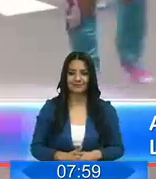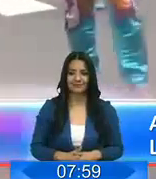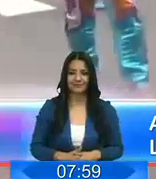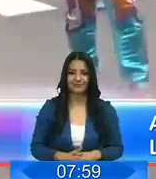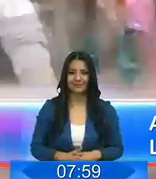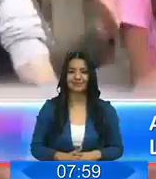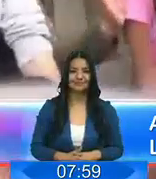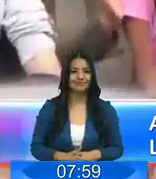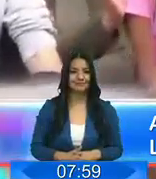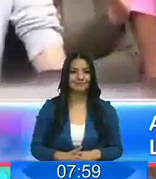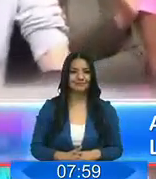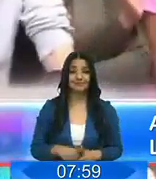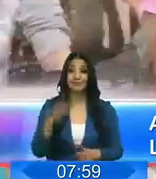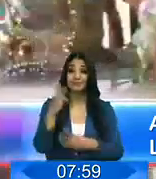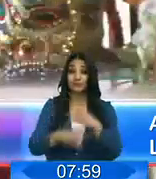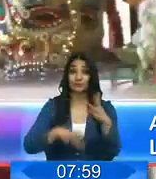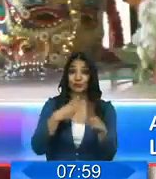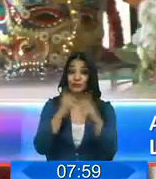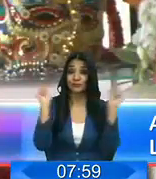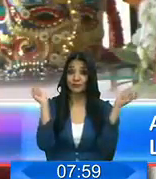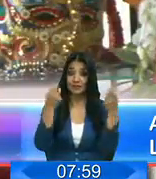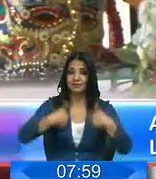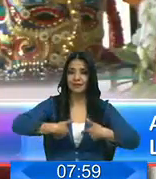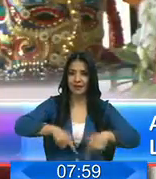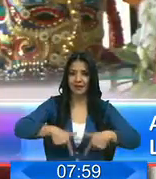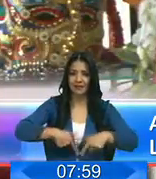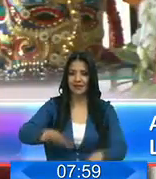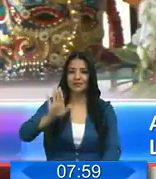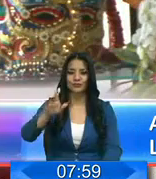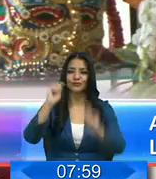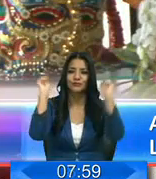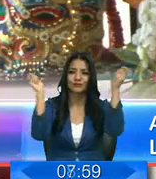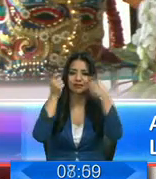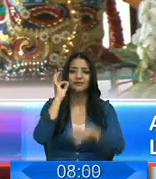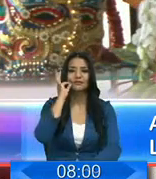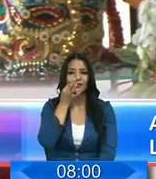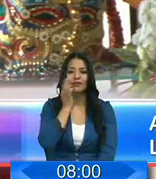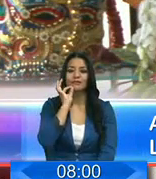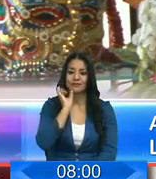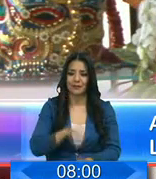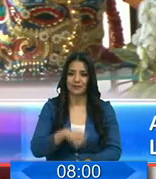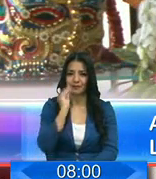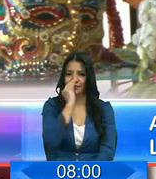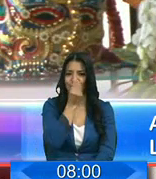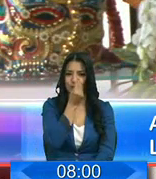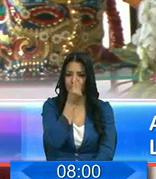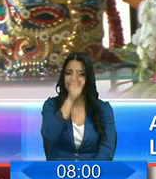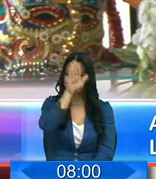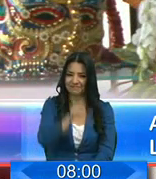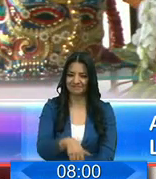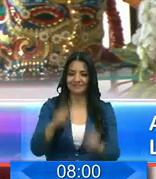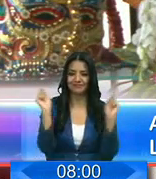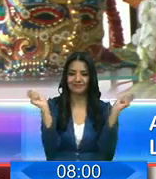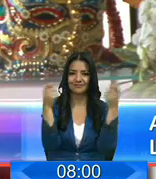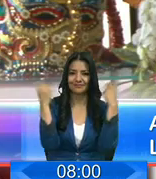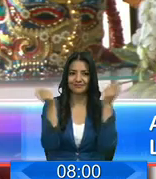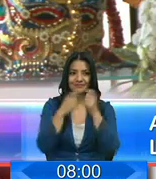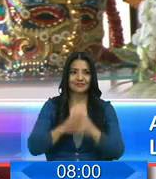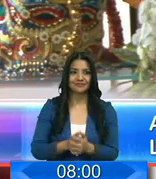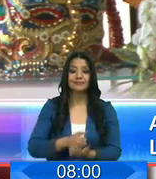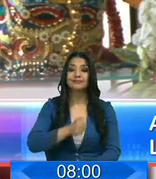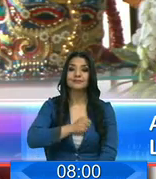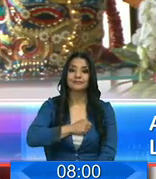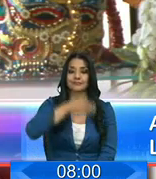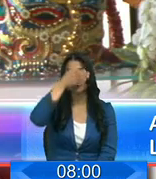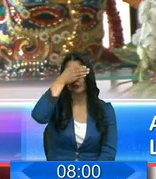Cuando el mundo celebra carnaval, Ambato celebra su fiesta de la fruta y de las flores. No se pierdan esta celebración, patrimonio